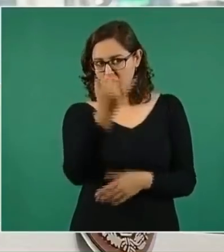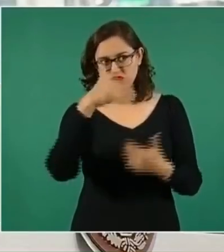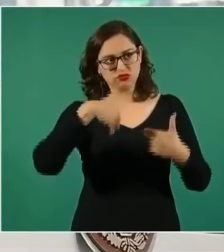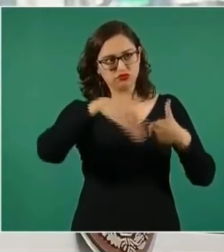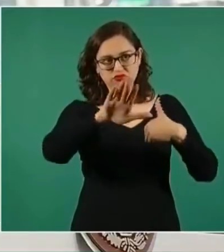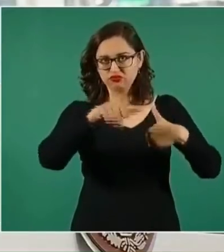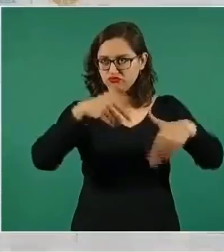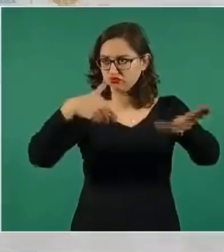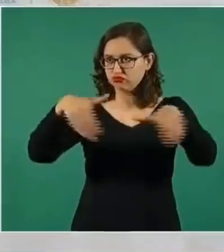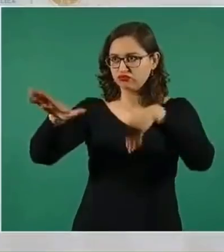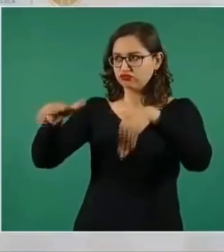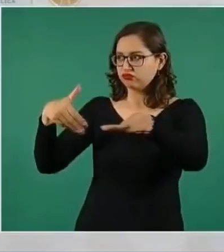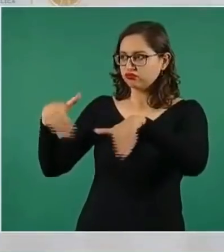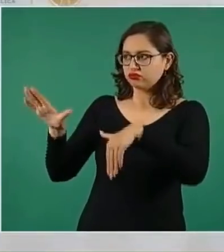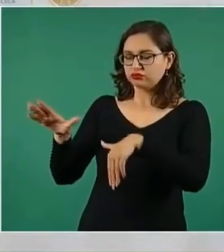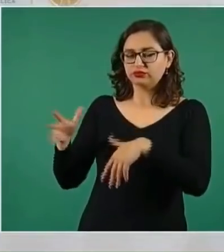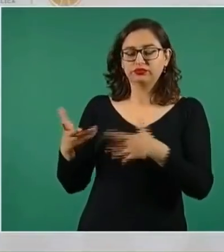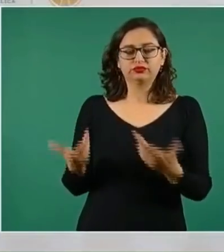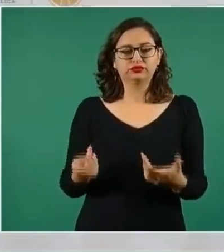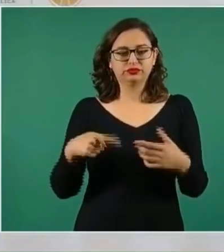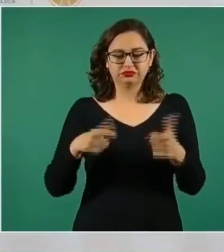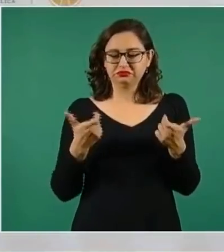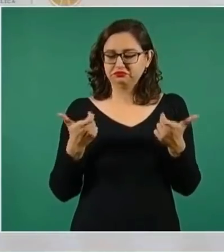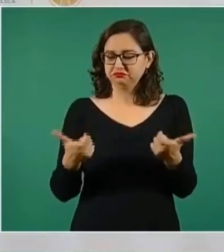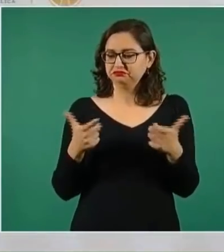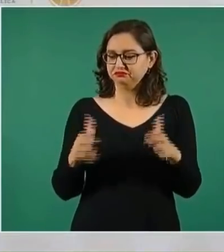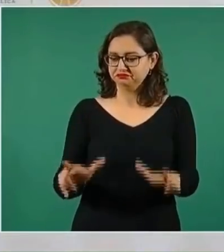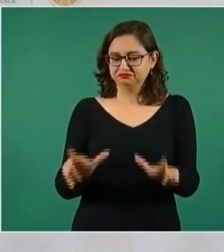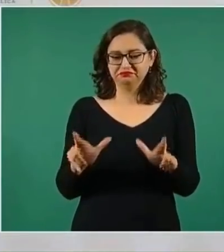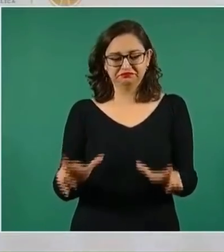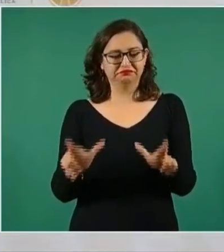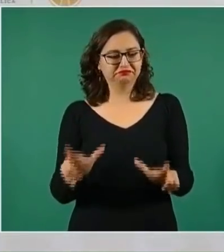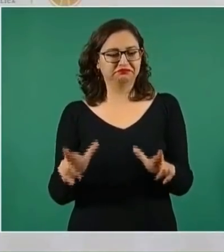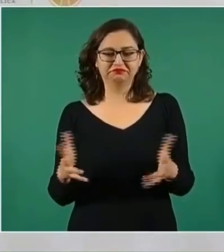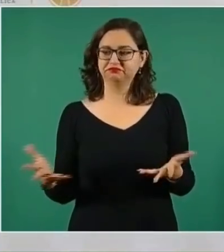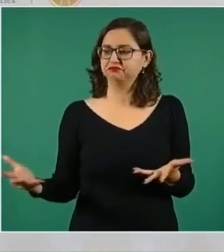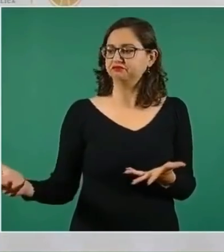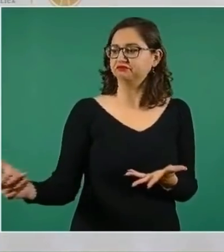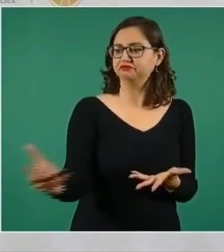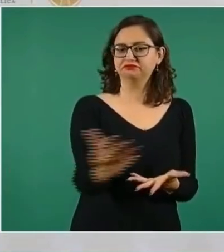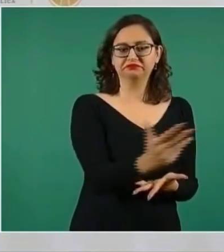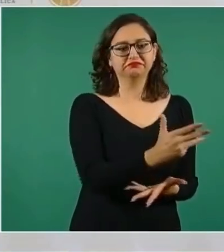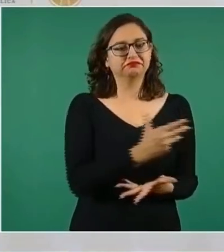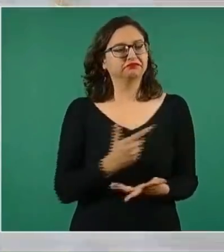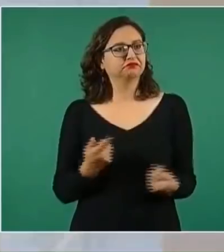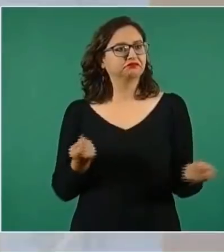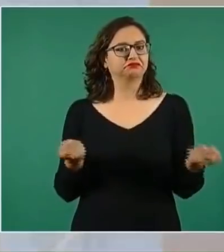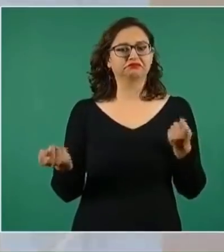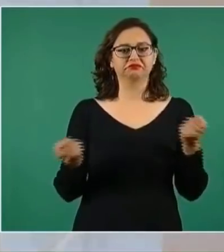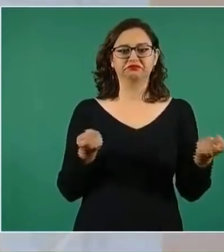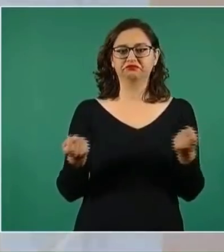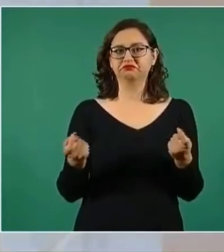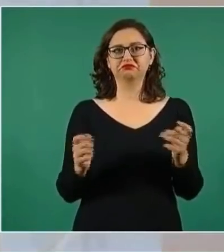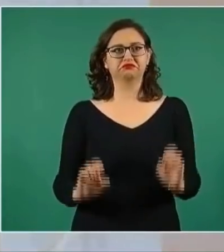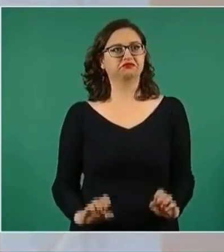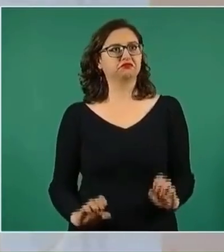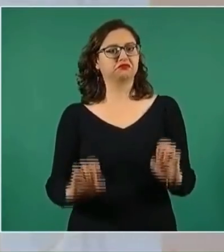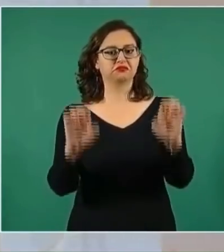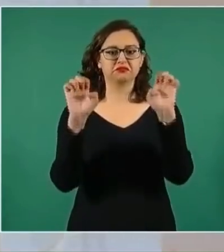los vencidos se oponía la riqueza de los vencedores que habitaban en los